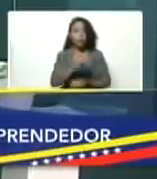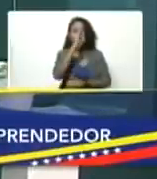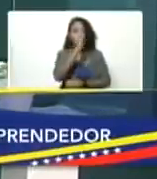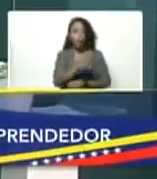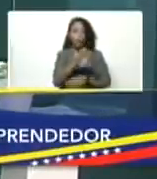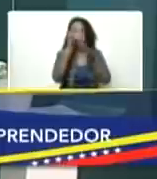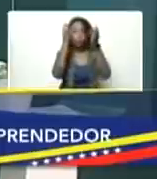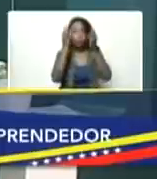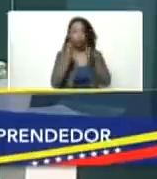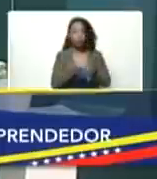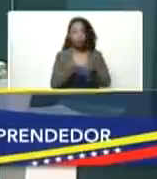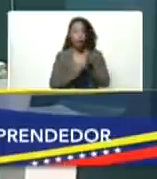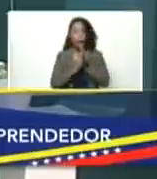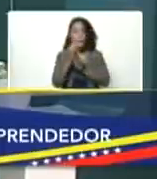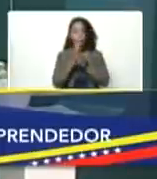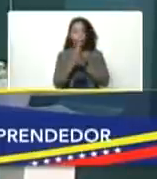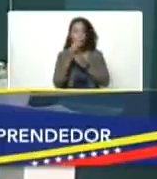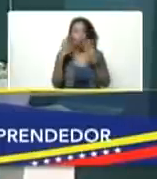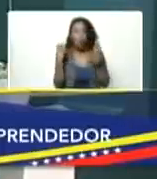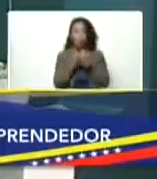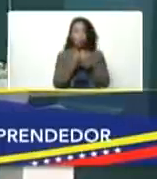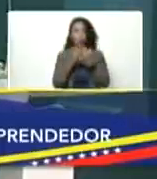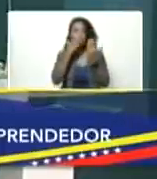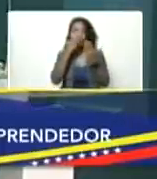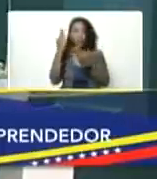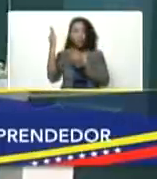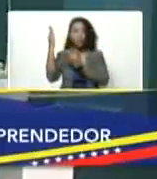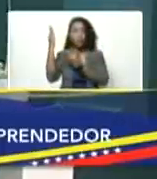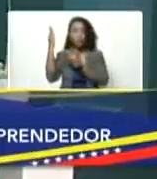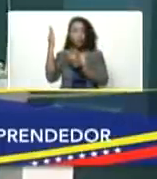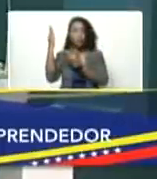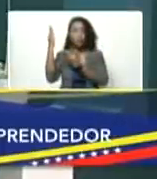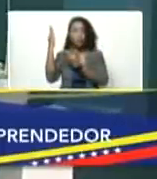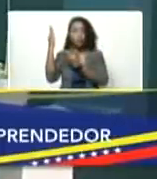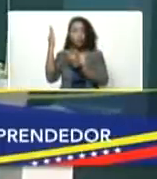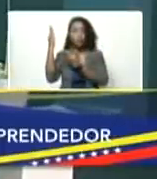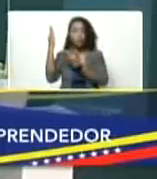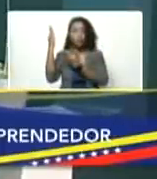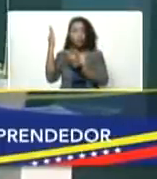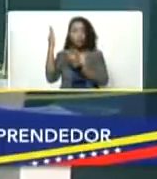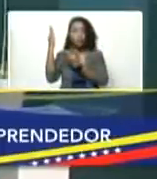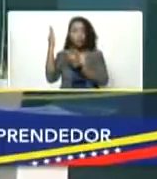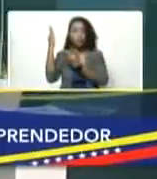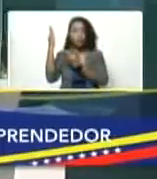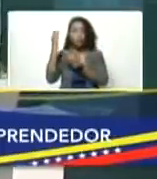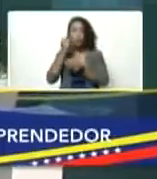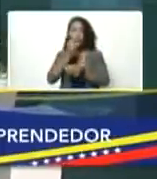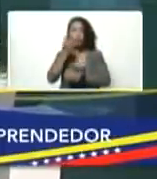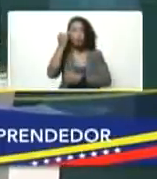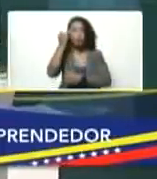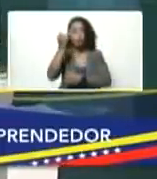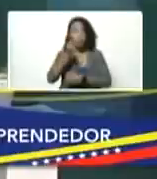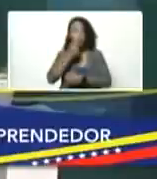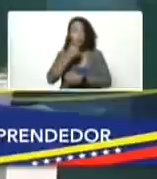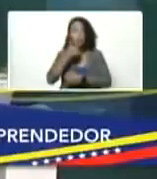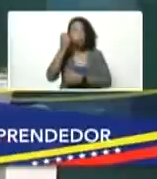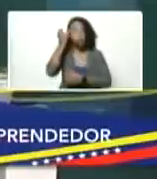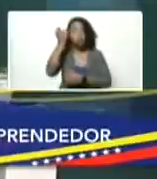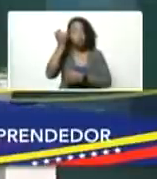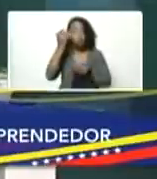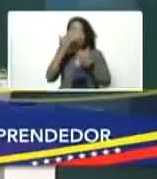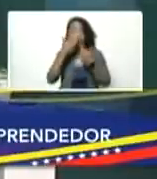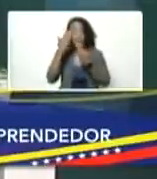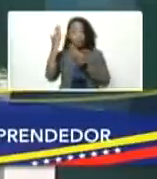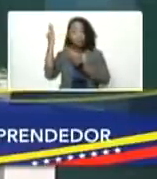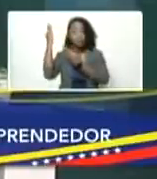y seguro. Emprender Juntos, mira, ahí lo pueden ver, una buena idea, una bonita idea, una